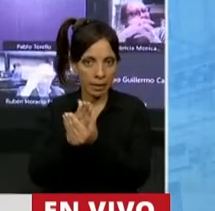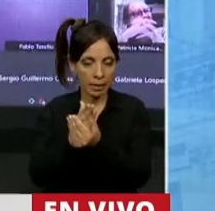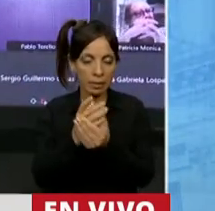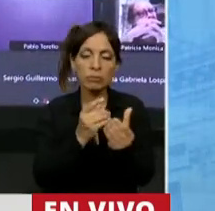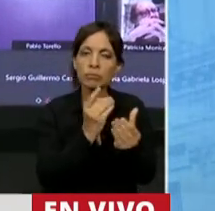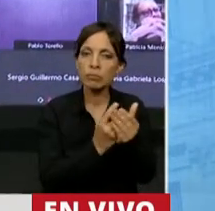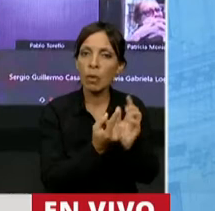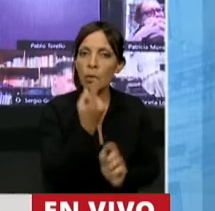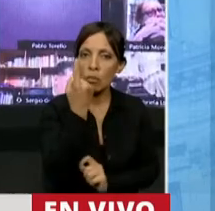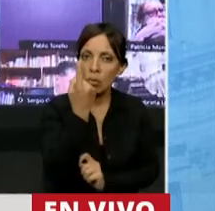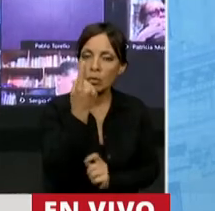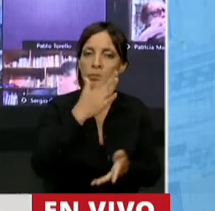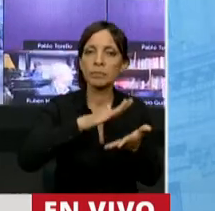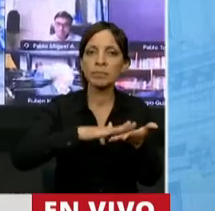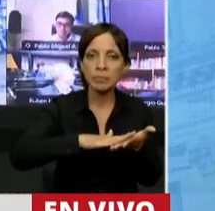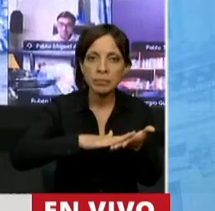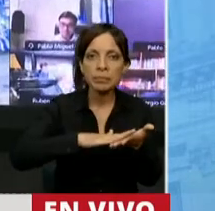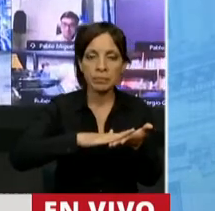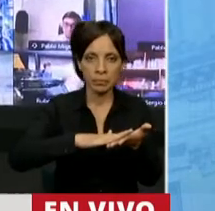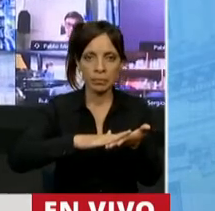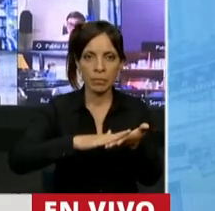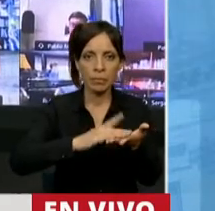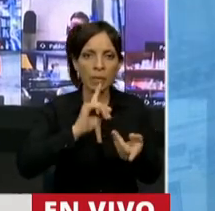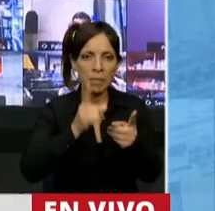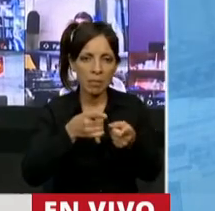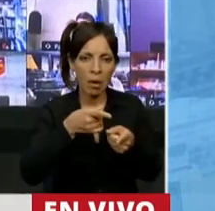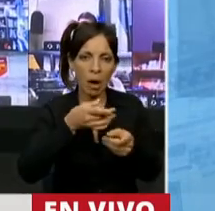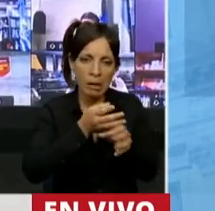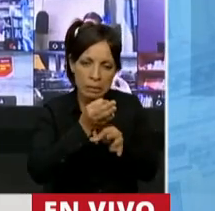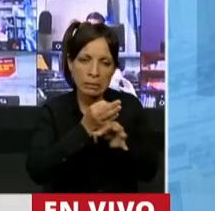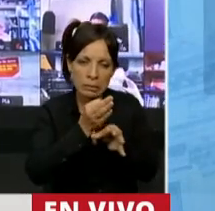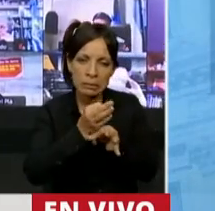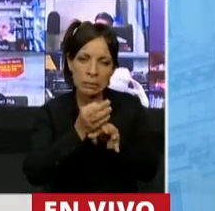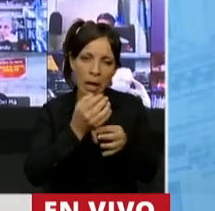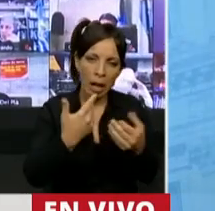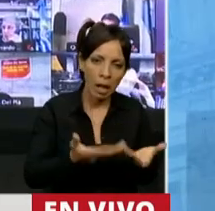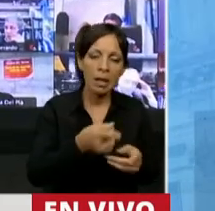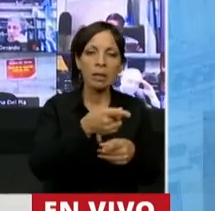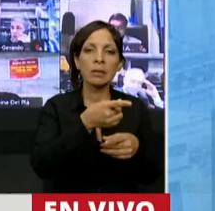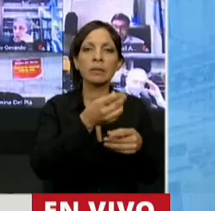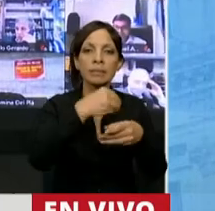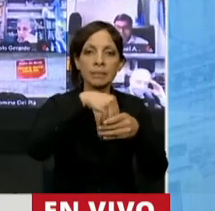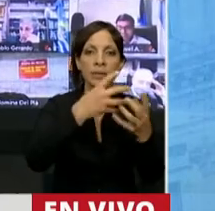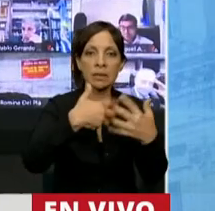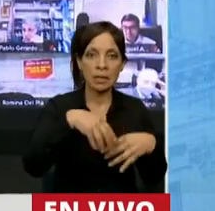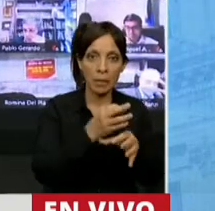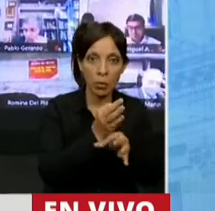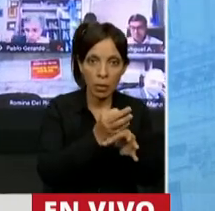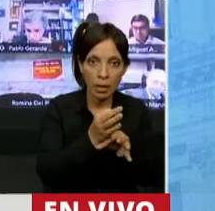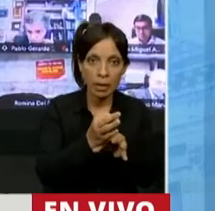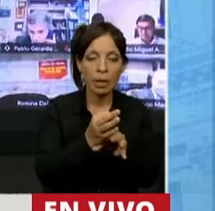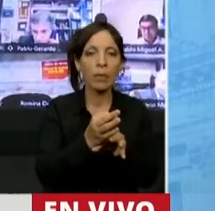de ellos referido al adoctrinamiento en el sistema educativo,